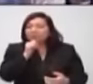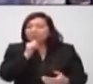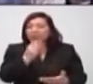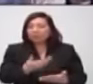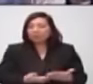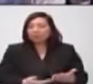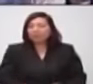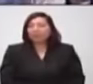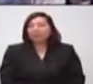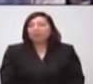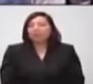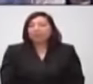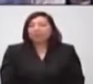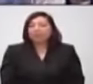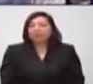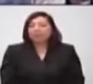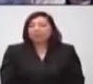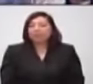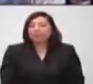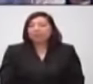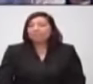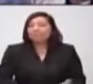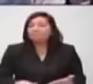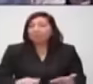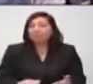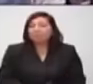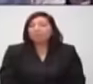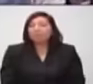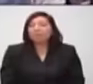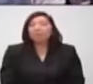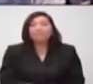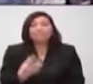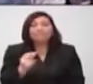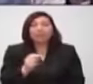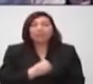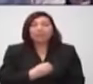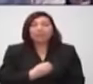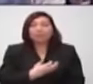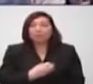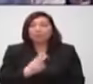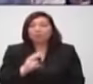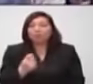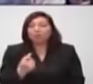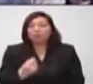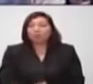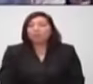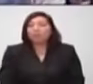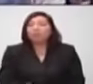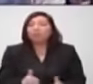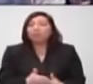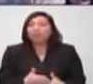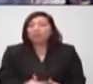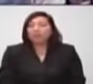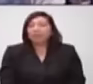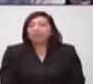acta, pásalo por favor, firmada en 20 de mayo del 2011, donde han participado los